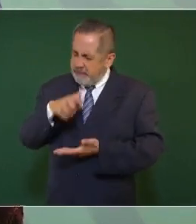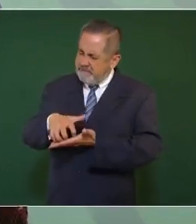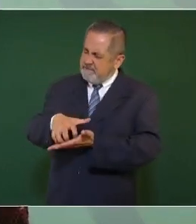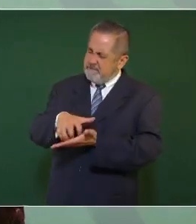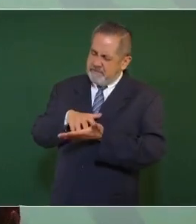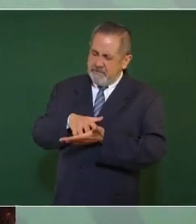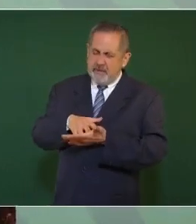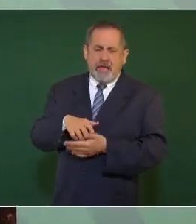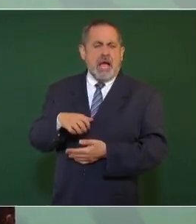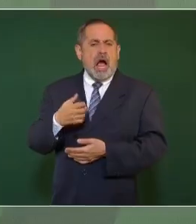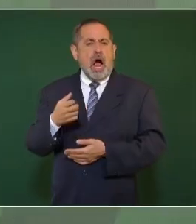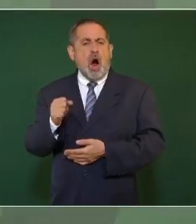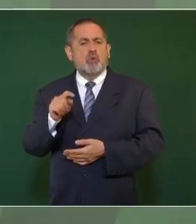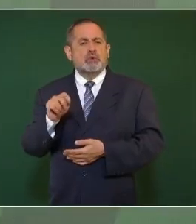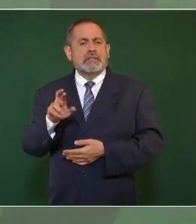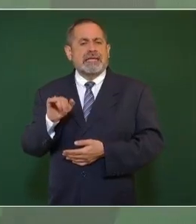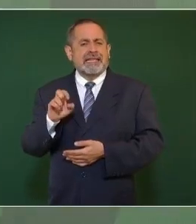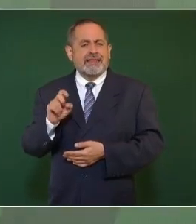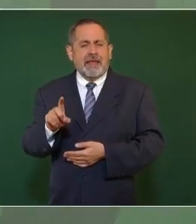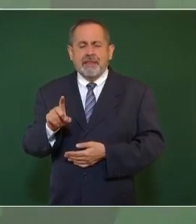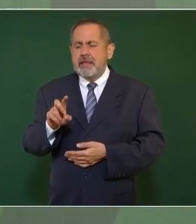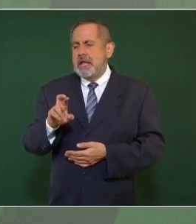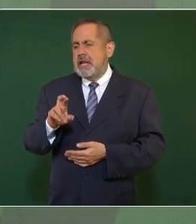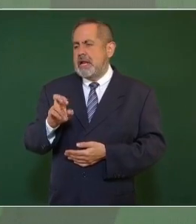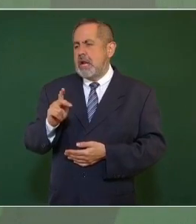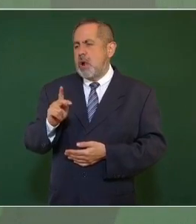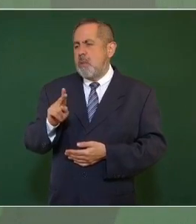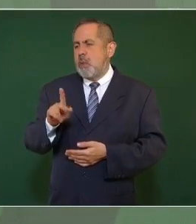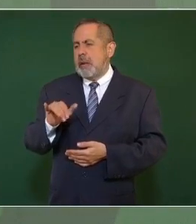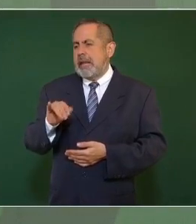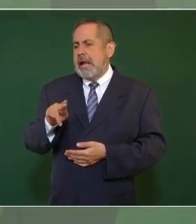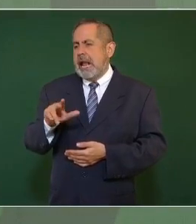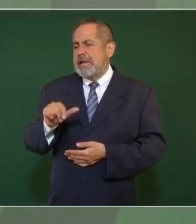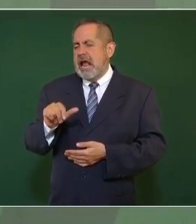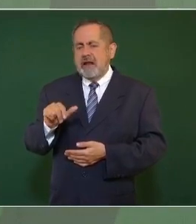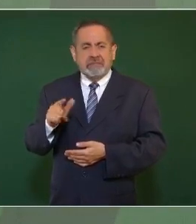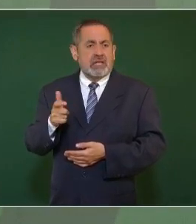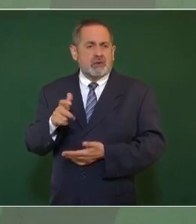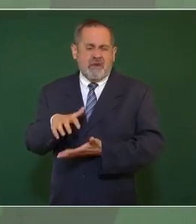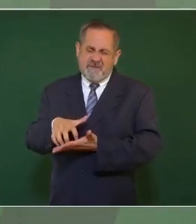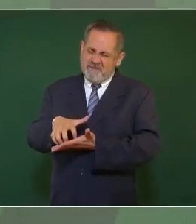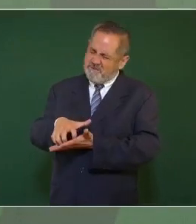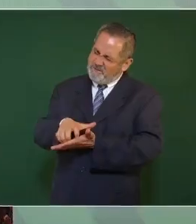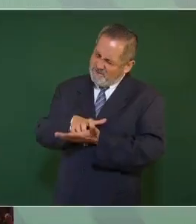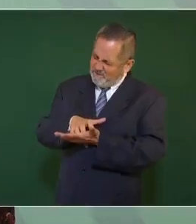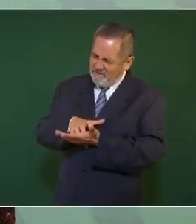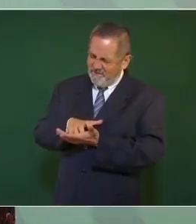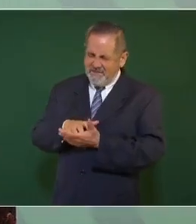liberar muchos fondos al desarrollo. Pero lo que más nos ha